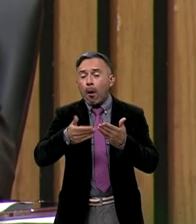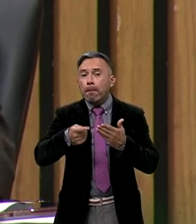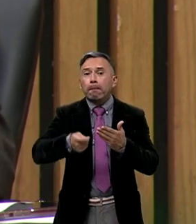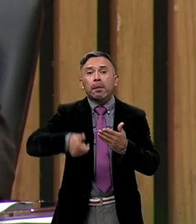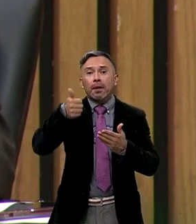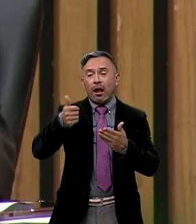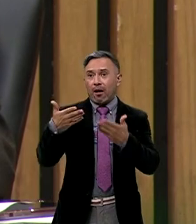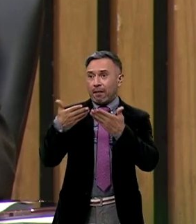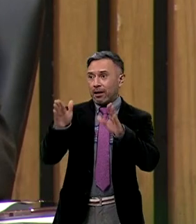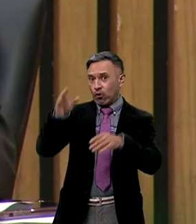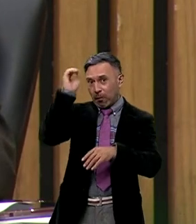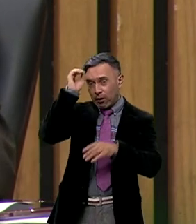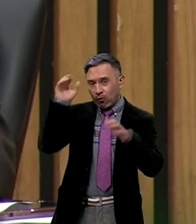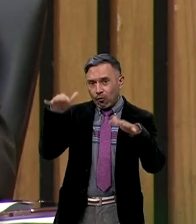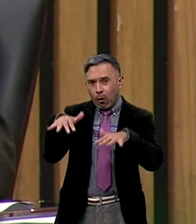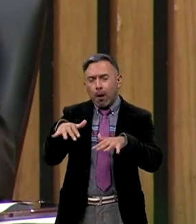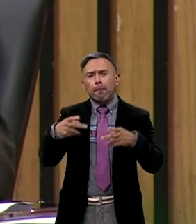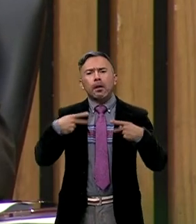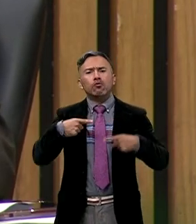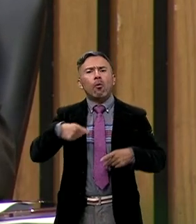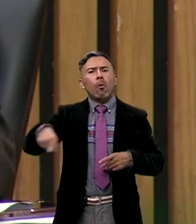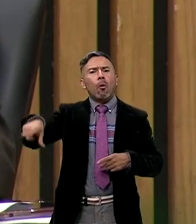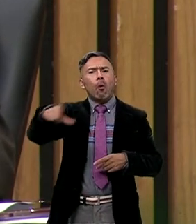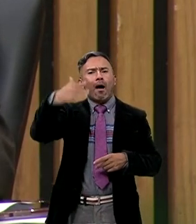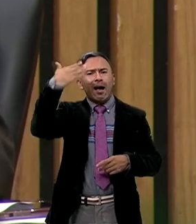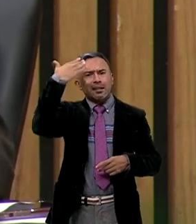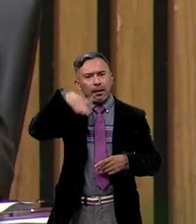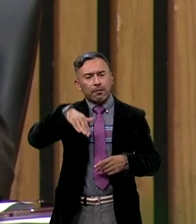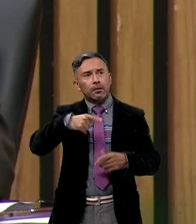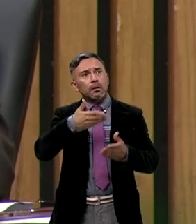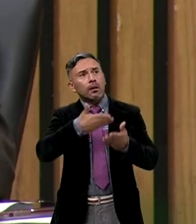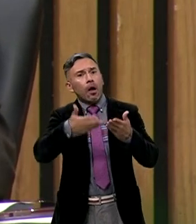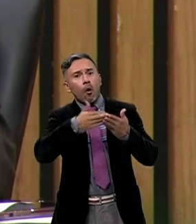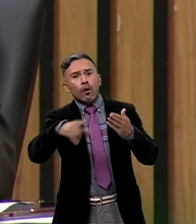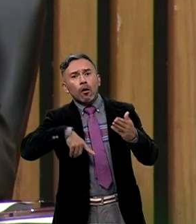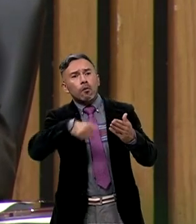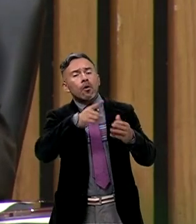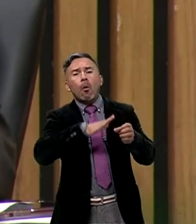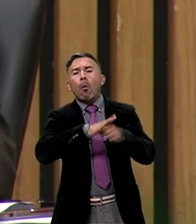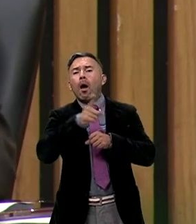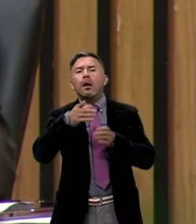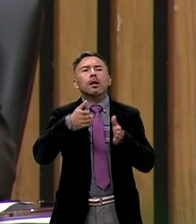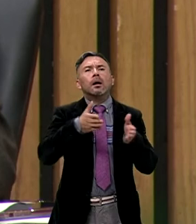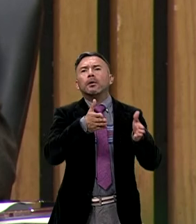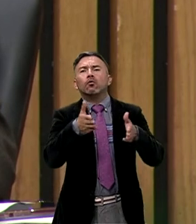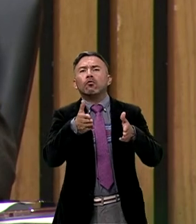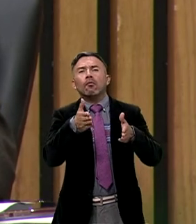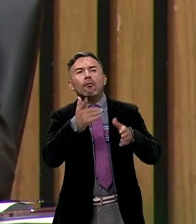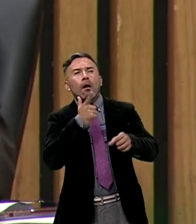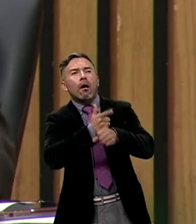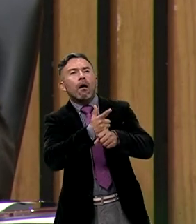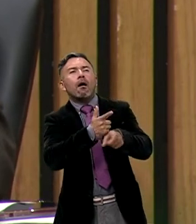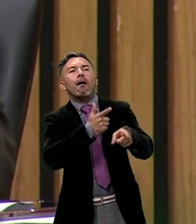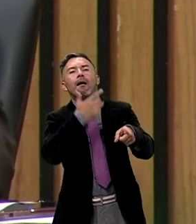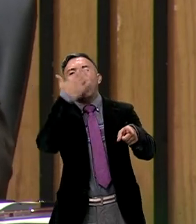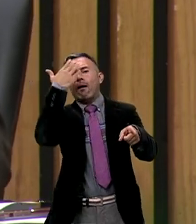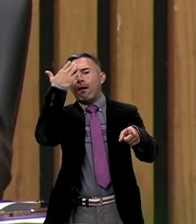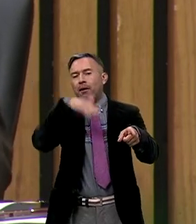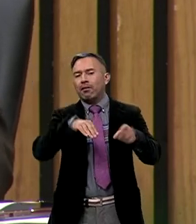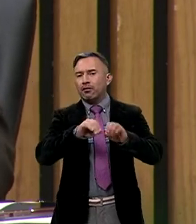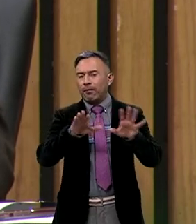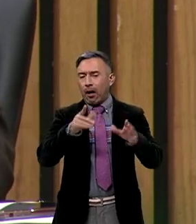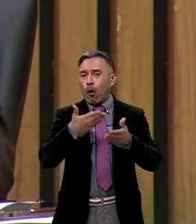tiene una gran noción del camino que busca en este gobierno un camino que como mexicanos estamos celebrando